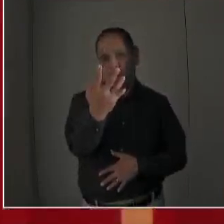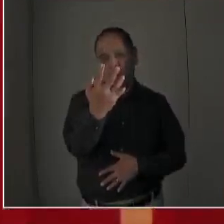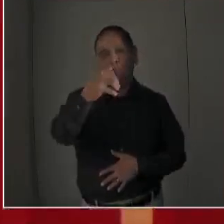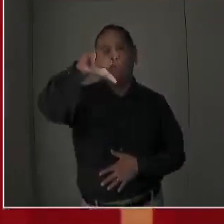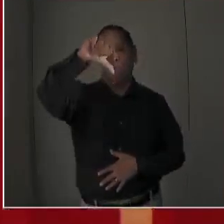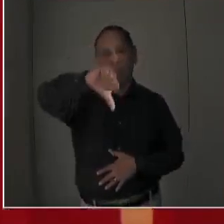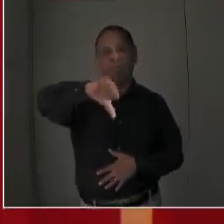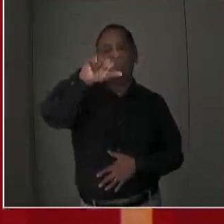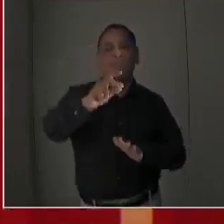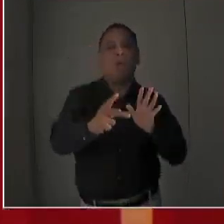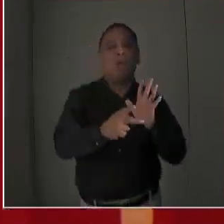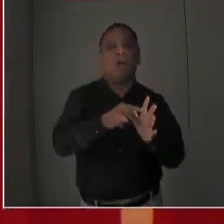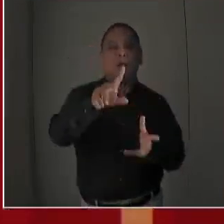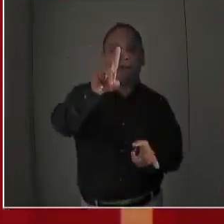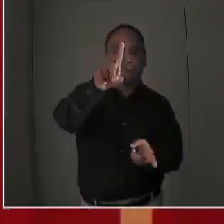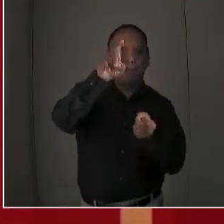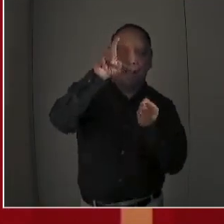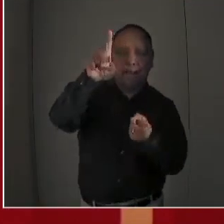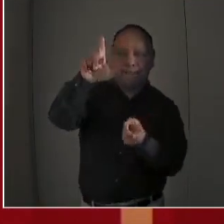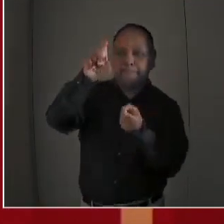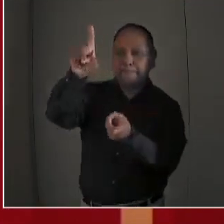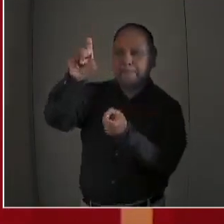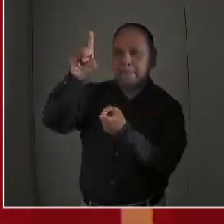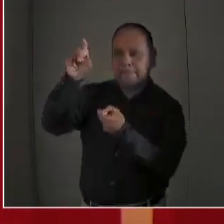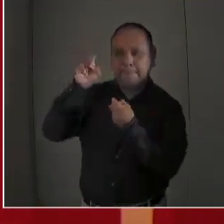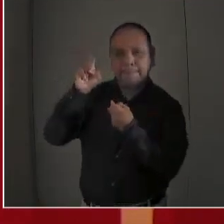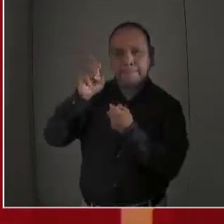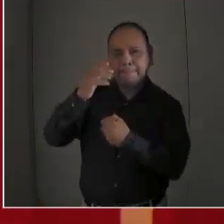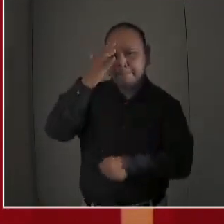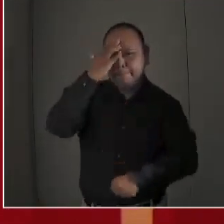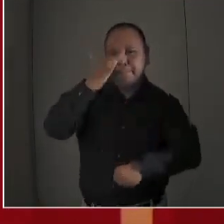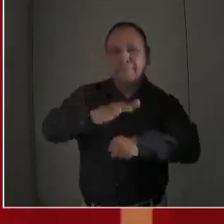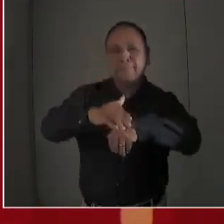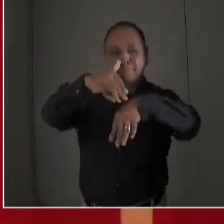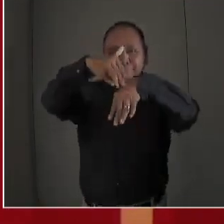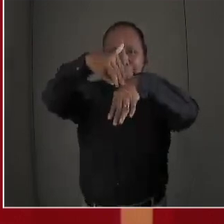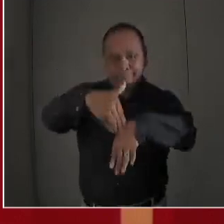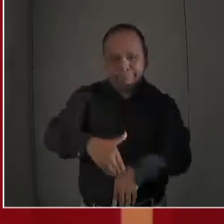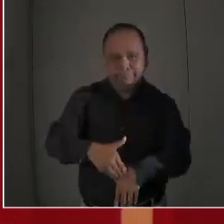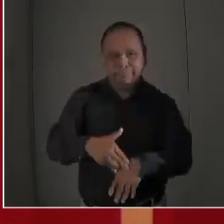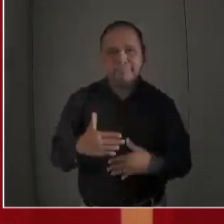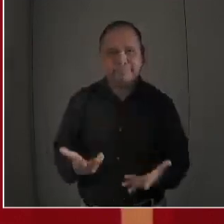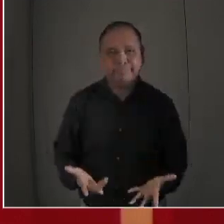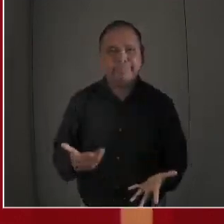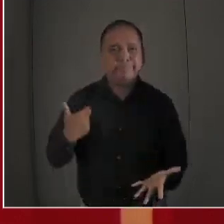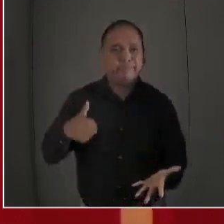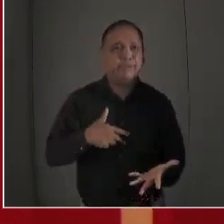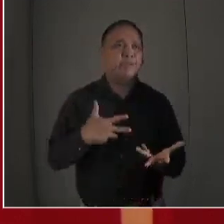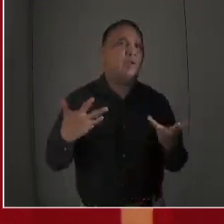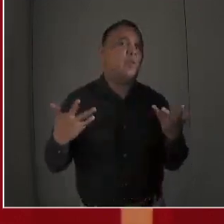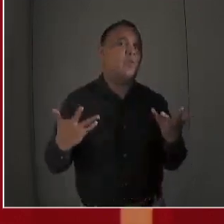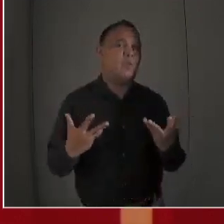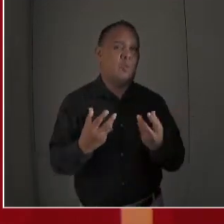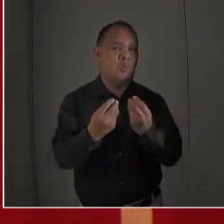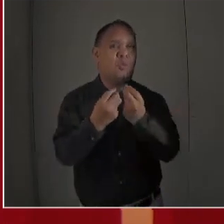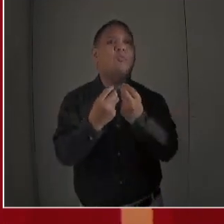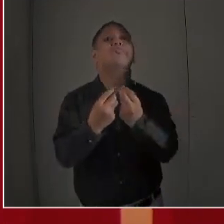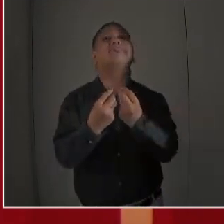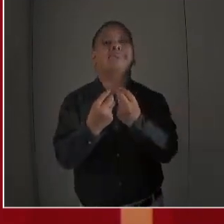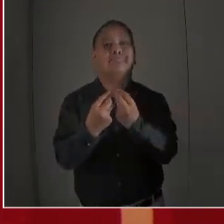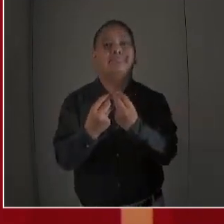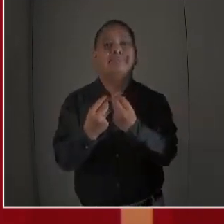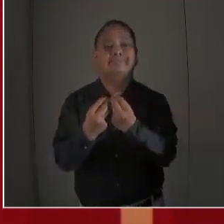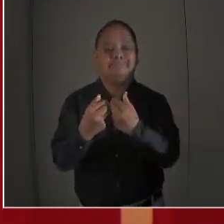las retomamos, las hacemos nuestras y les decimos a todos, vamos juntos sobre ese